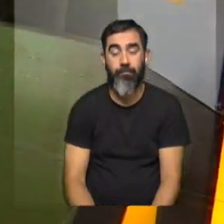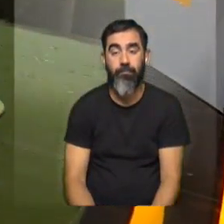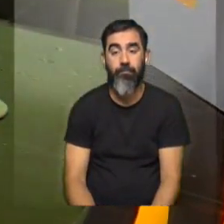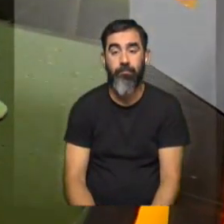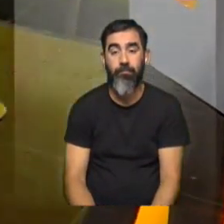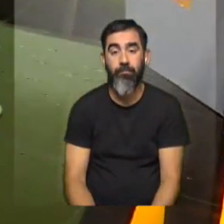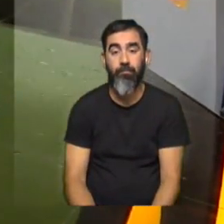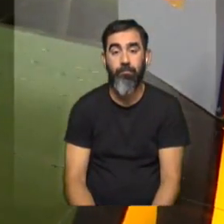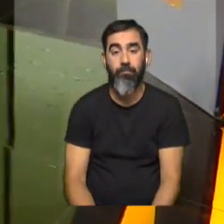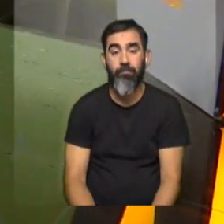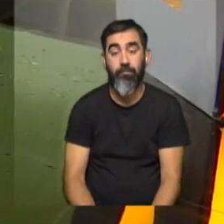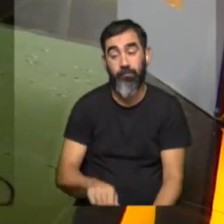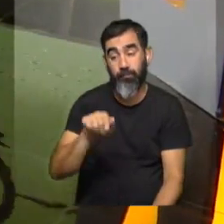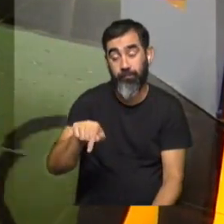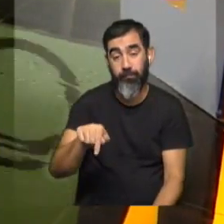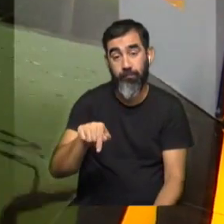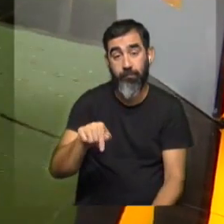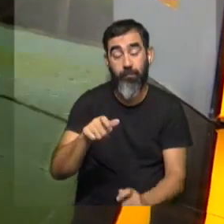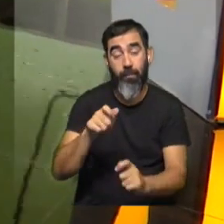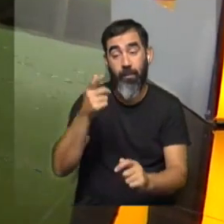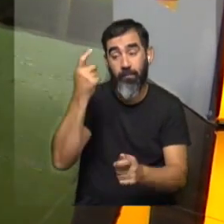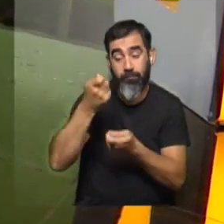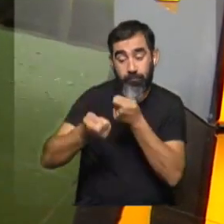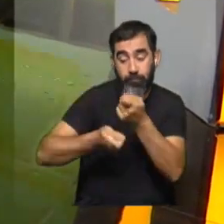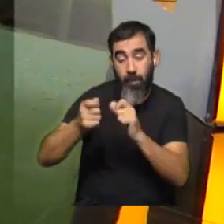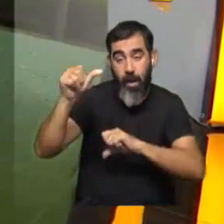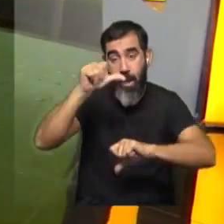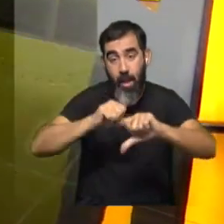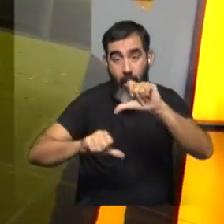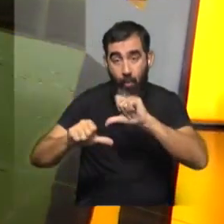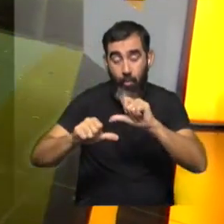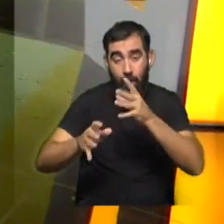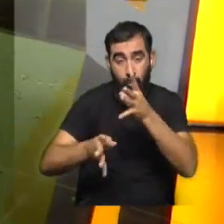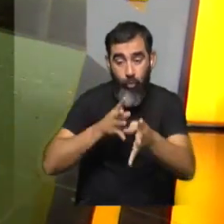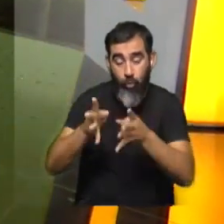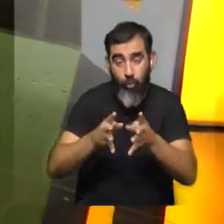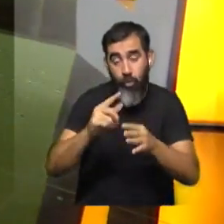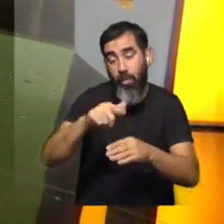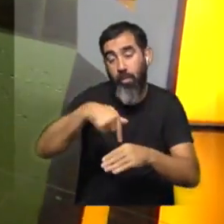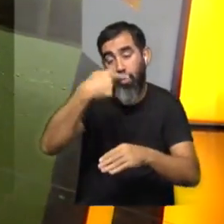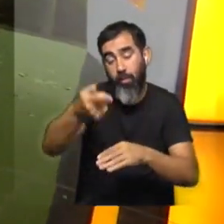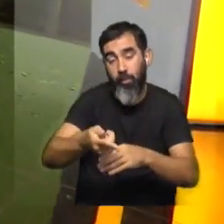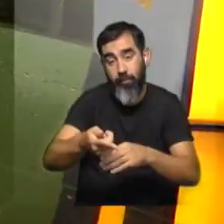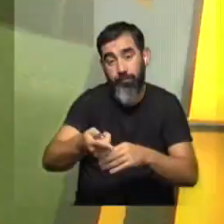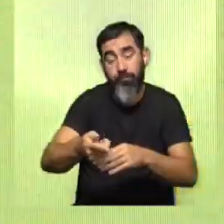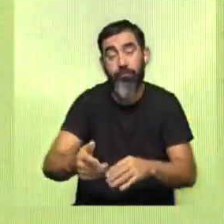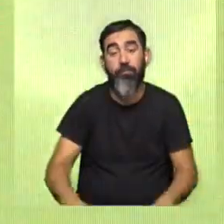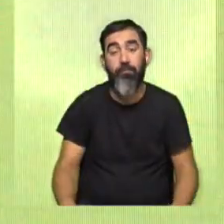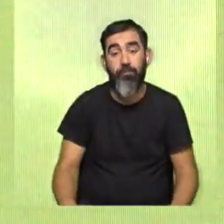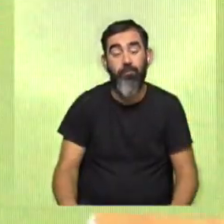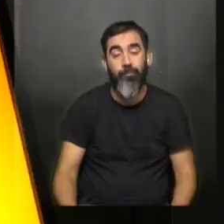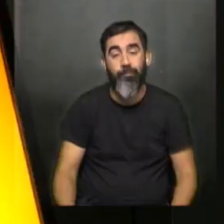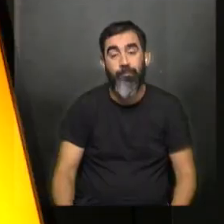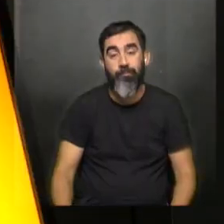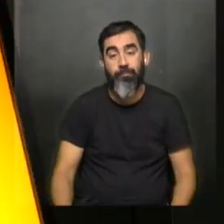Bueno, Alexandra, hasta acá lo que vos decías, lo que fue el montaje del laboratorio, su puesta en funcionamiento unos meses después de la emisión de la nota y bueno, y empezar a trabajar.